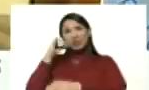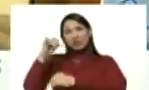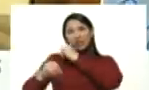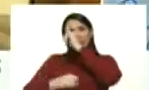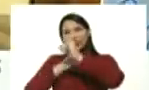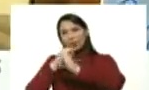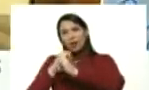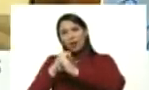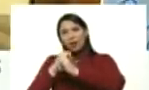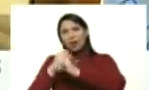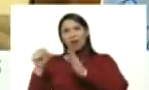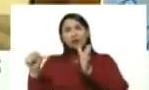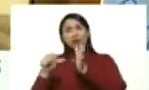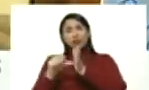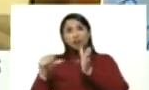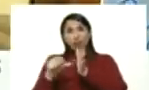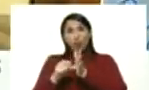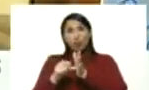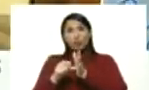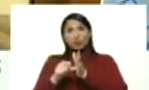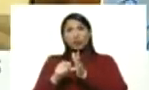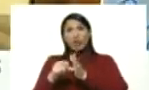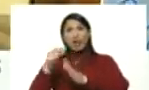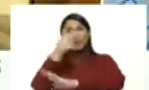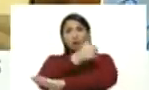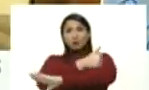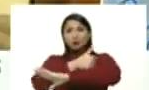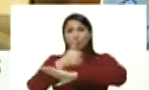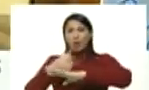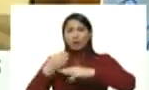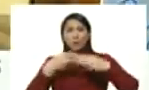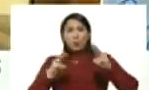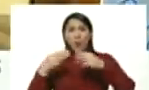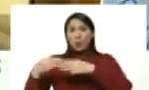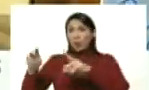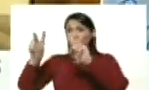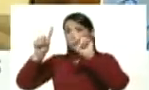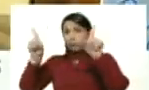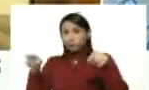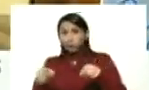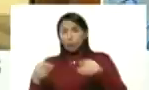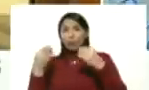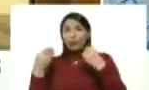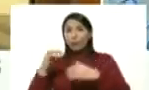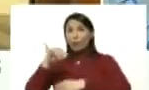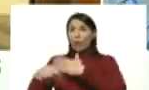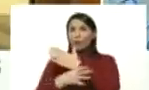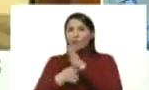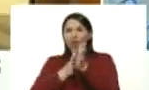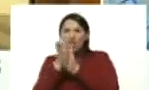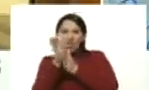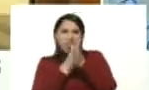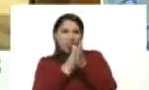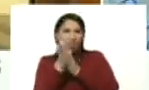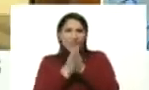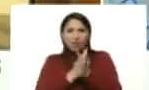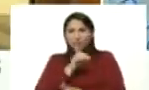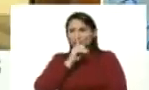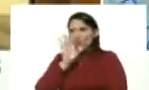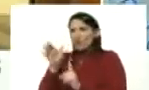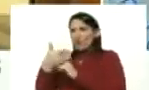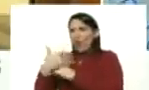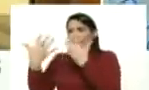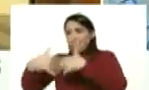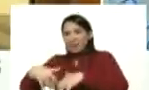internacionales, donde redes de funcionarios públicos, entre paréntesis como Guaidó, se confabulan con el sector